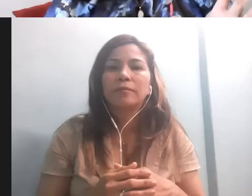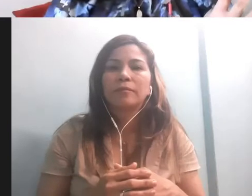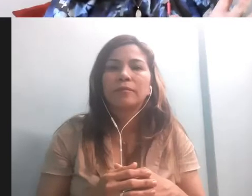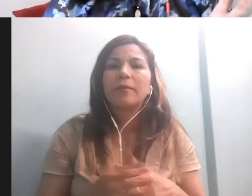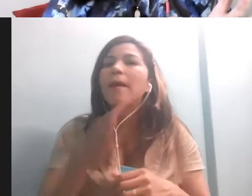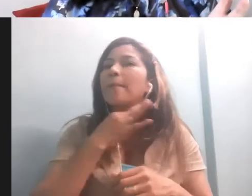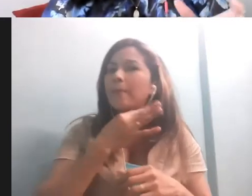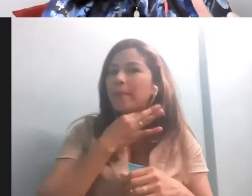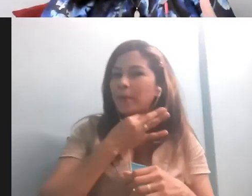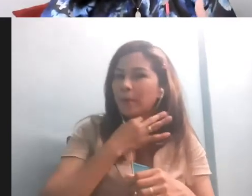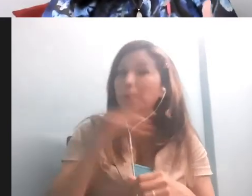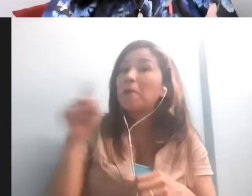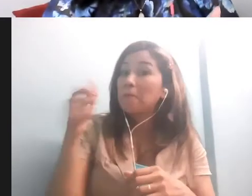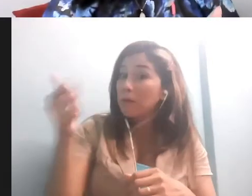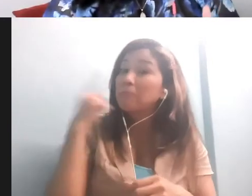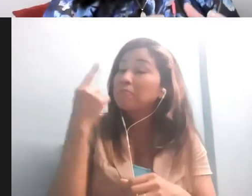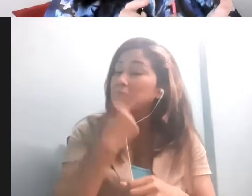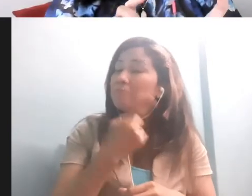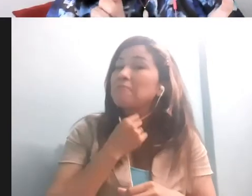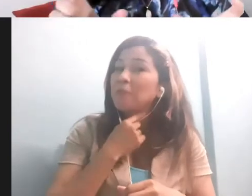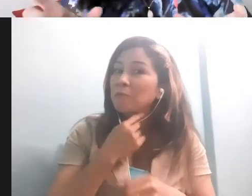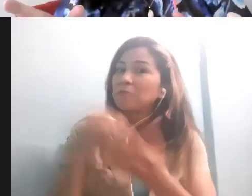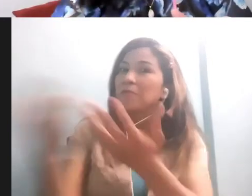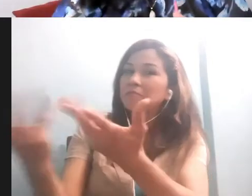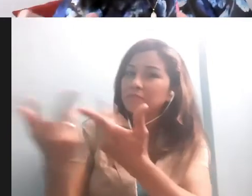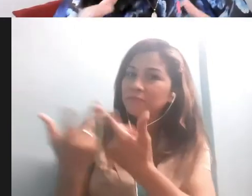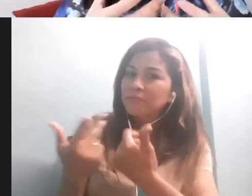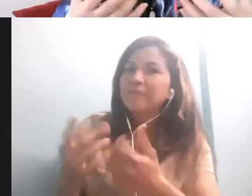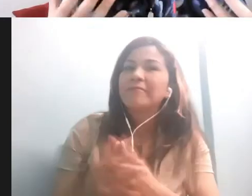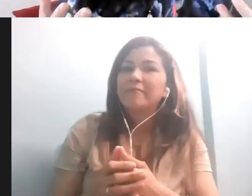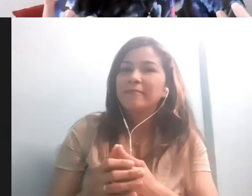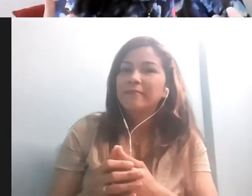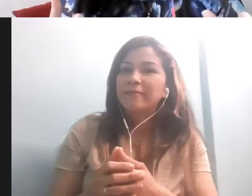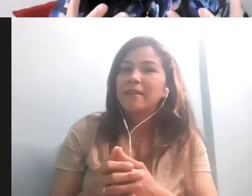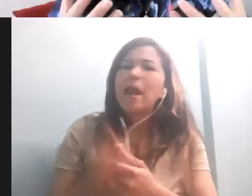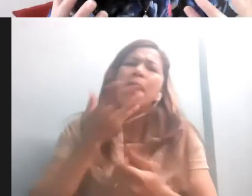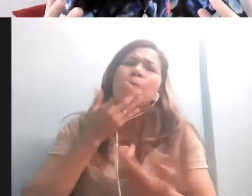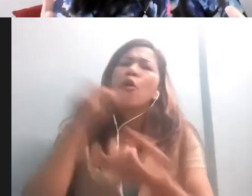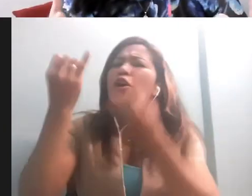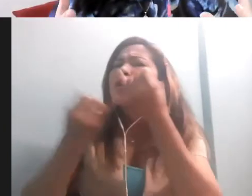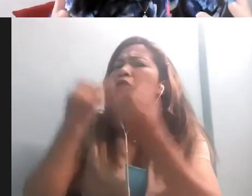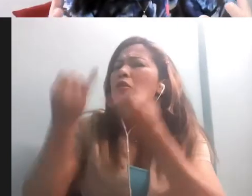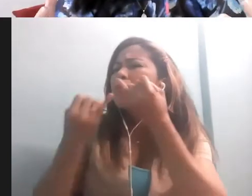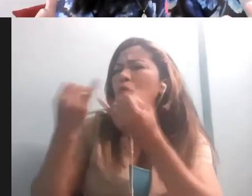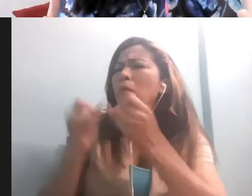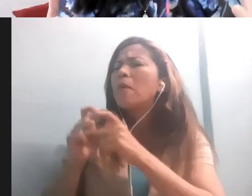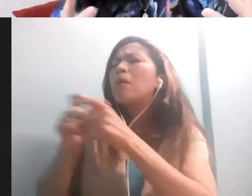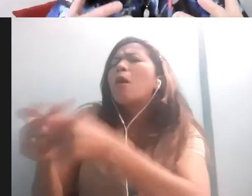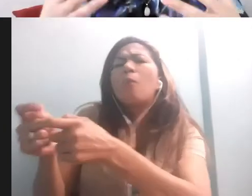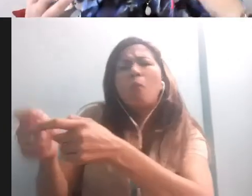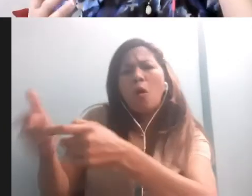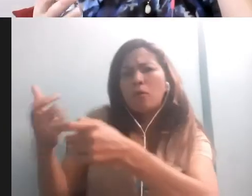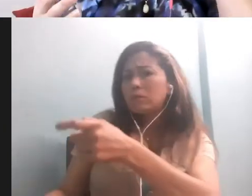ese concepto que nos explicas, Dalia, de la minoría lingüística. No es una discapacidad, no es